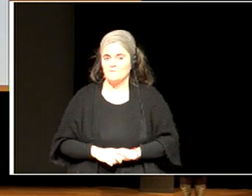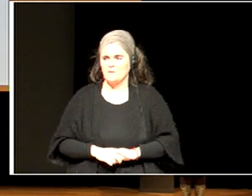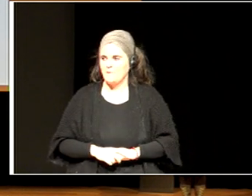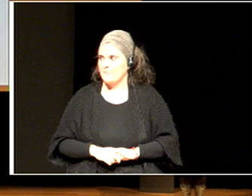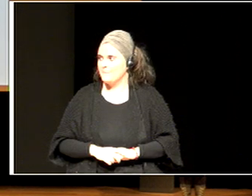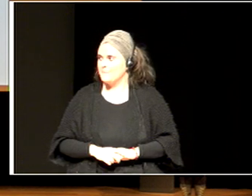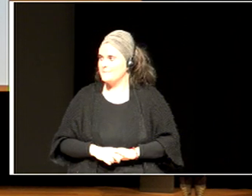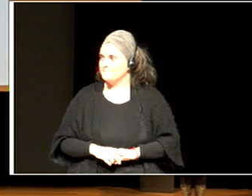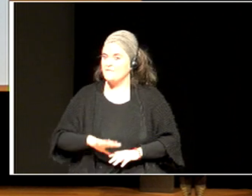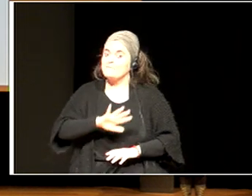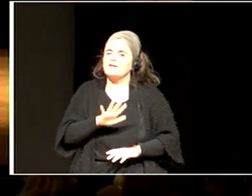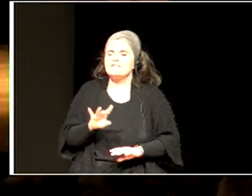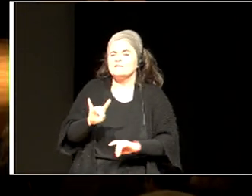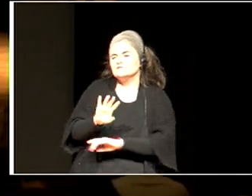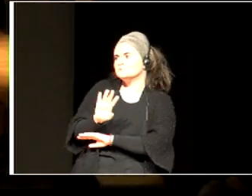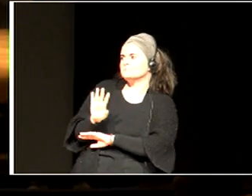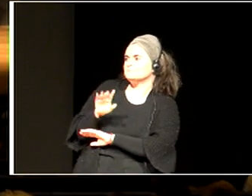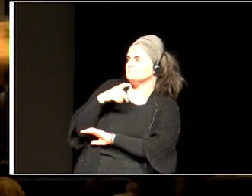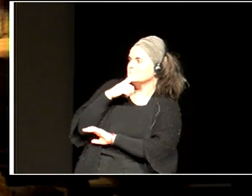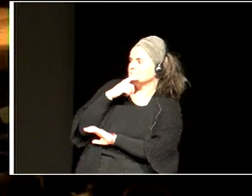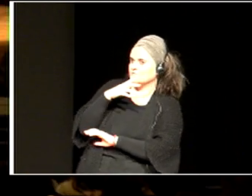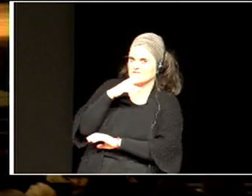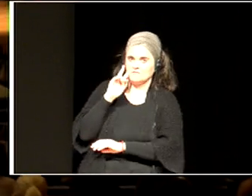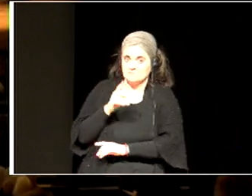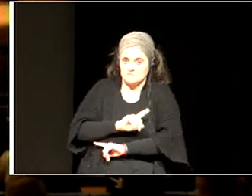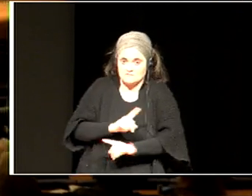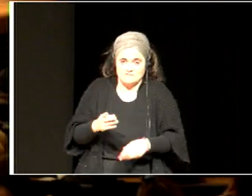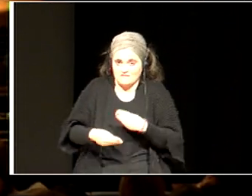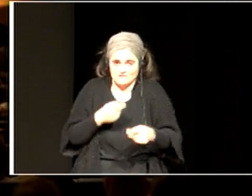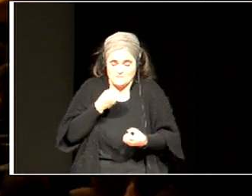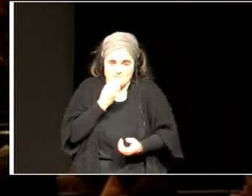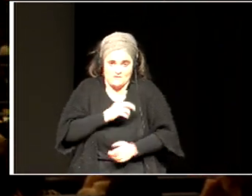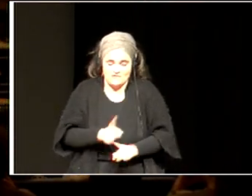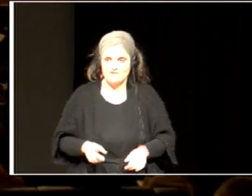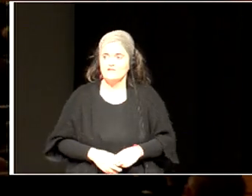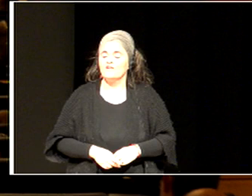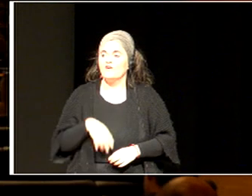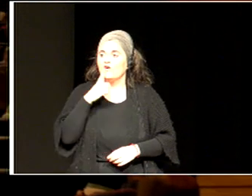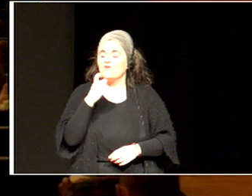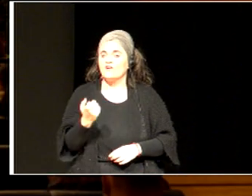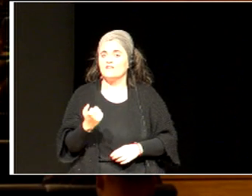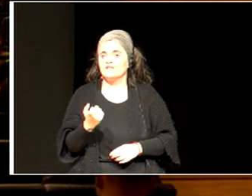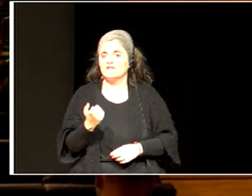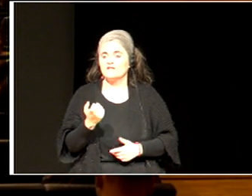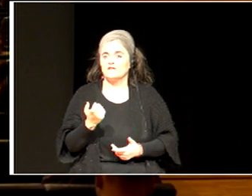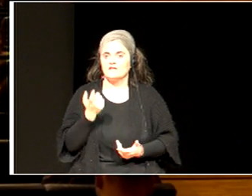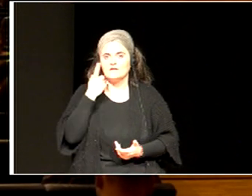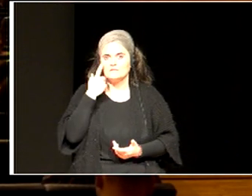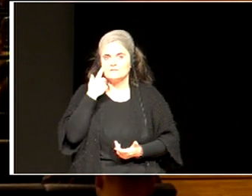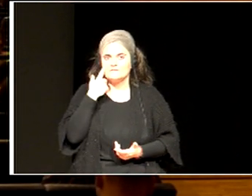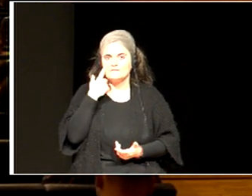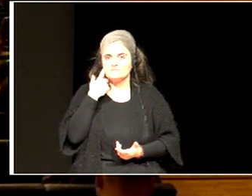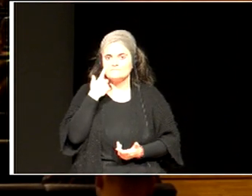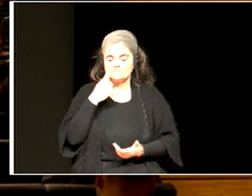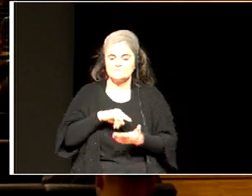que parecía que sí pero que va a nada entonces a ver si somos capaces de una vez de hacer en el